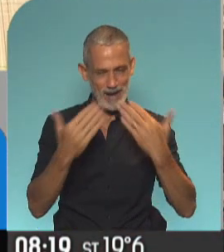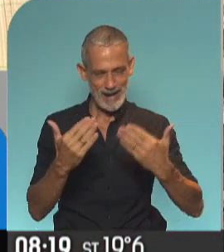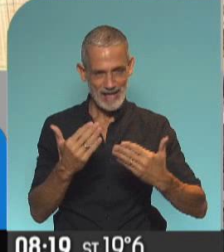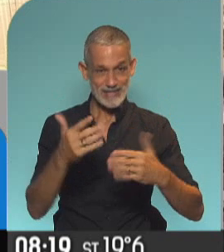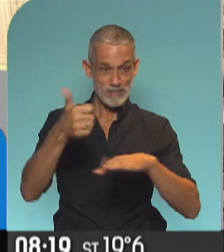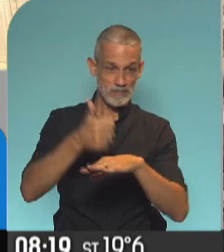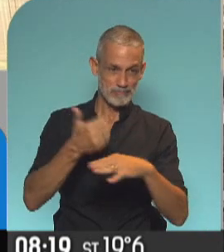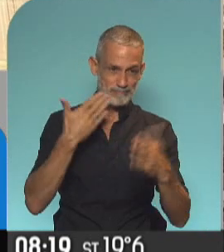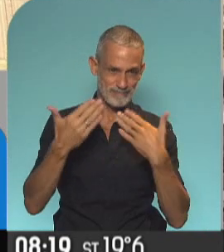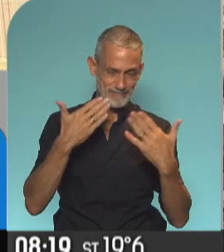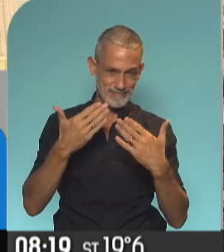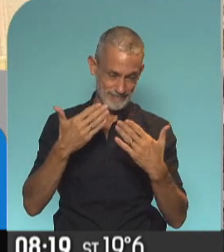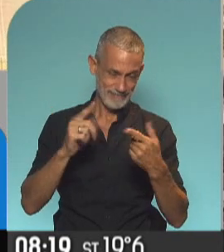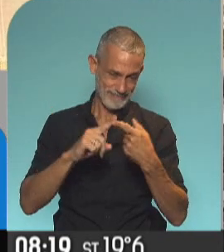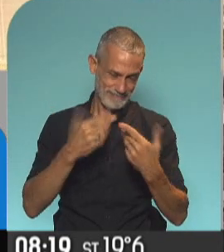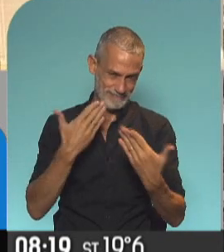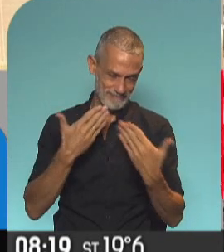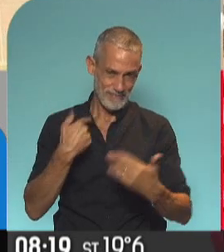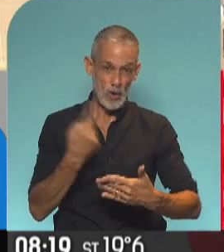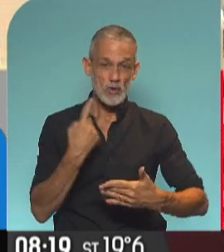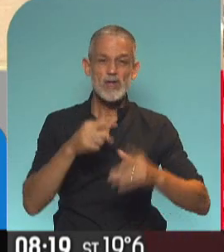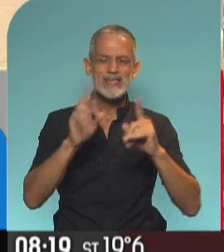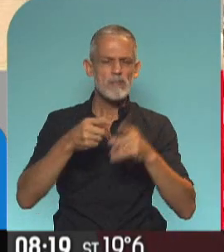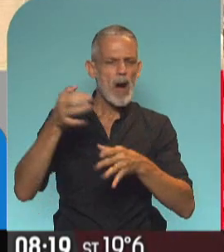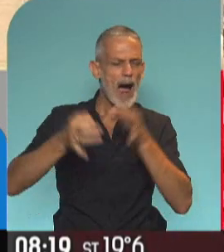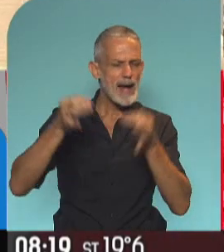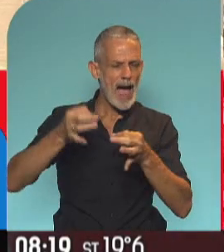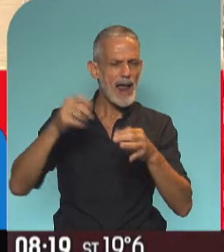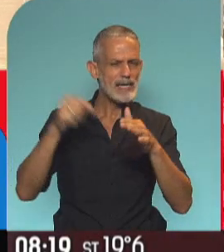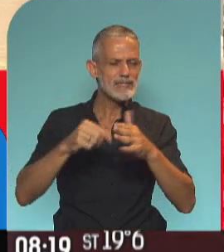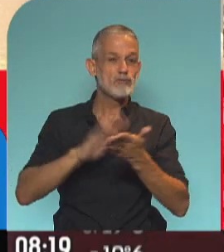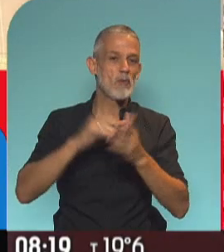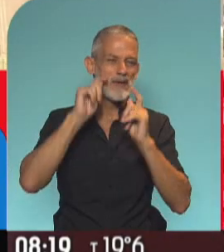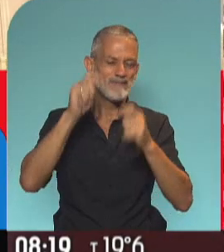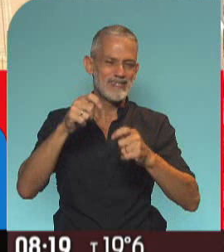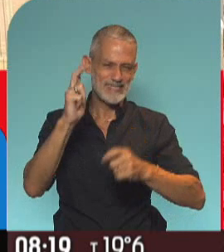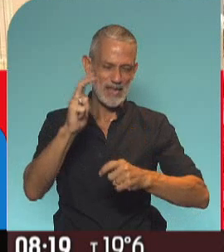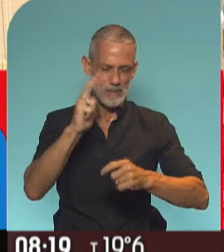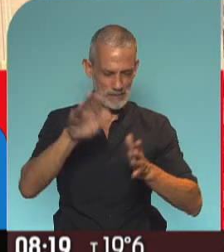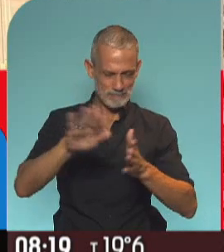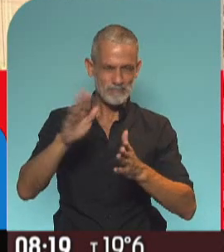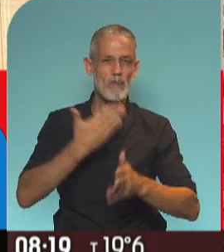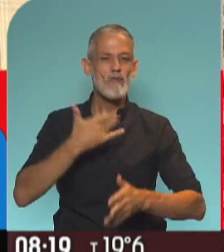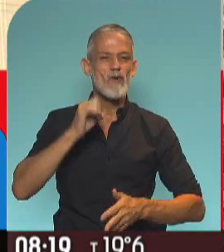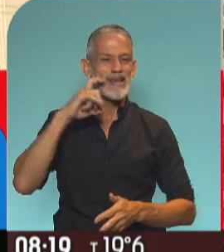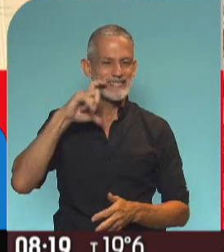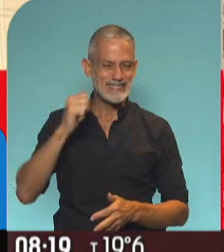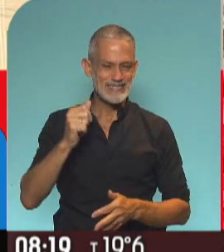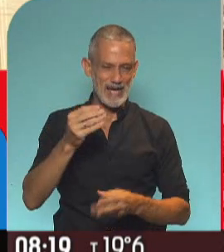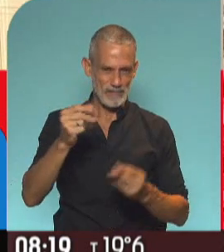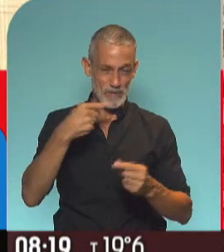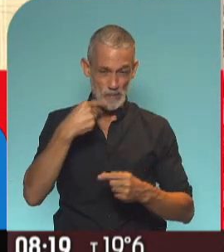por esta comunicación y básicamente también por este análisis de la visita del Papa. Lo dejamos en el cierre con Florencia Rodríguez.